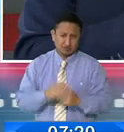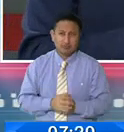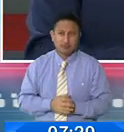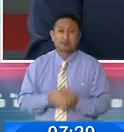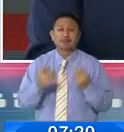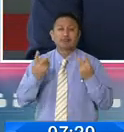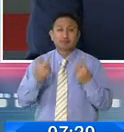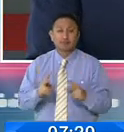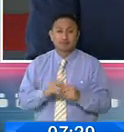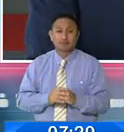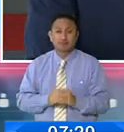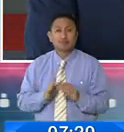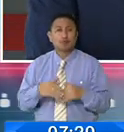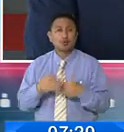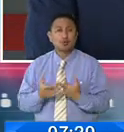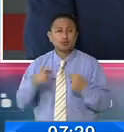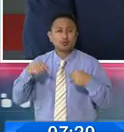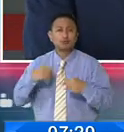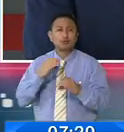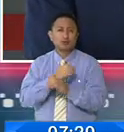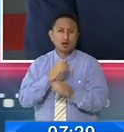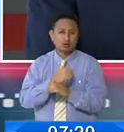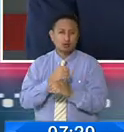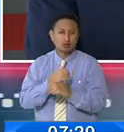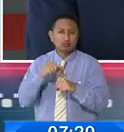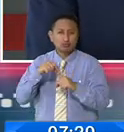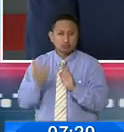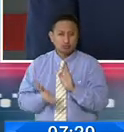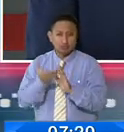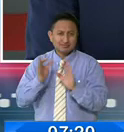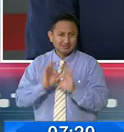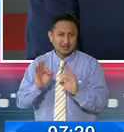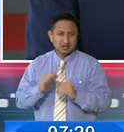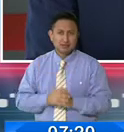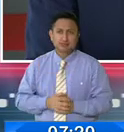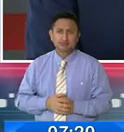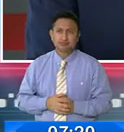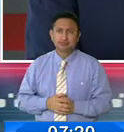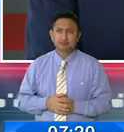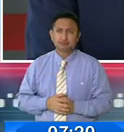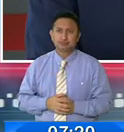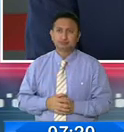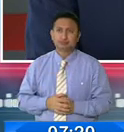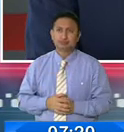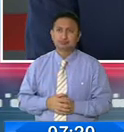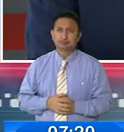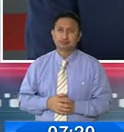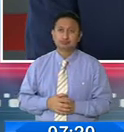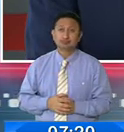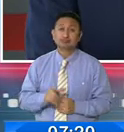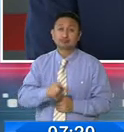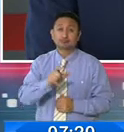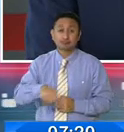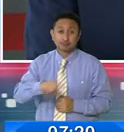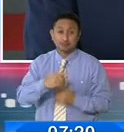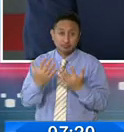también cómo se hizo este cálculo para no subir el básico que la ciudadanía estaba